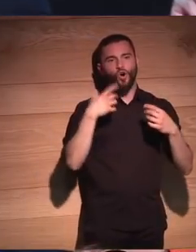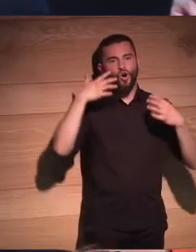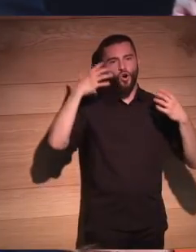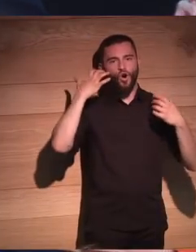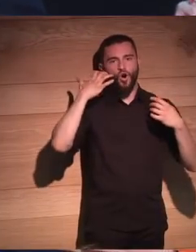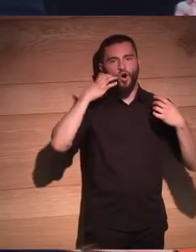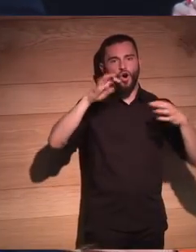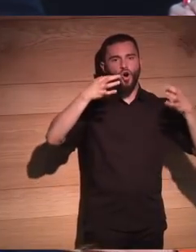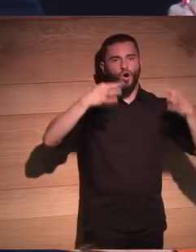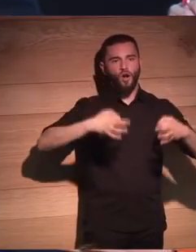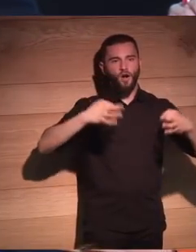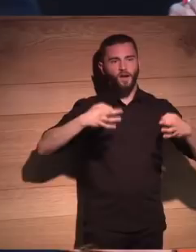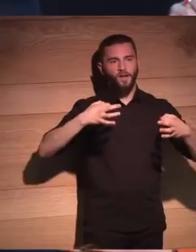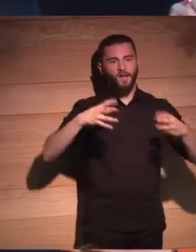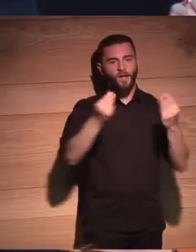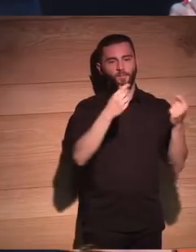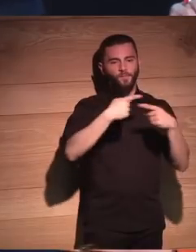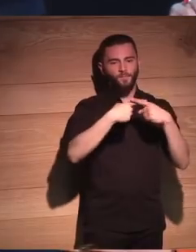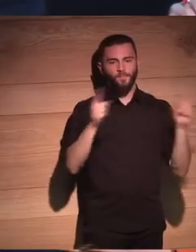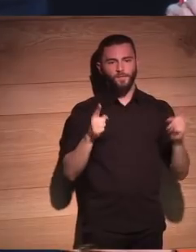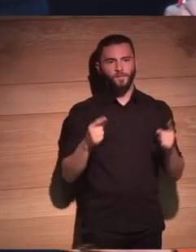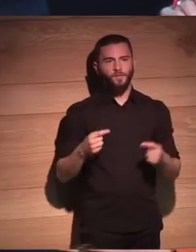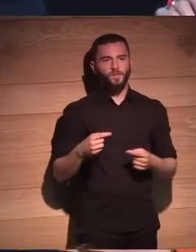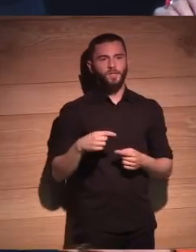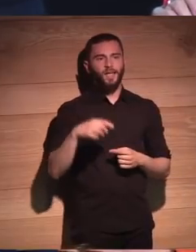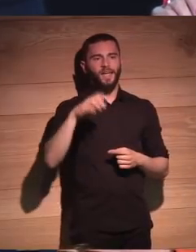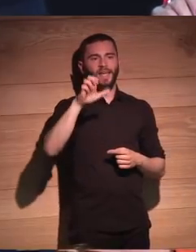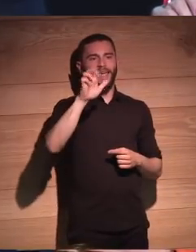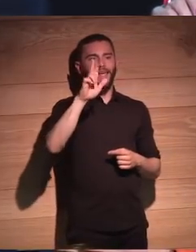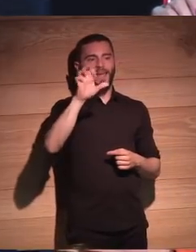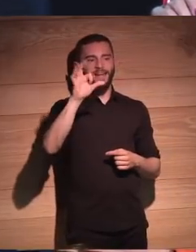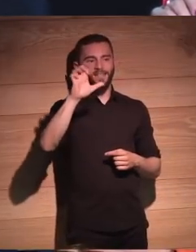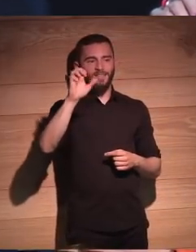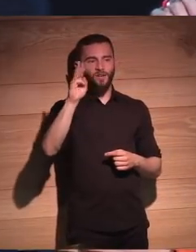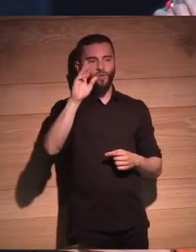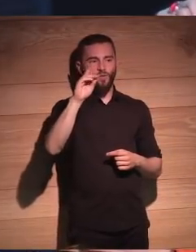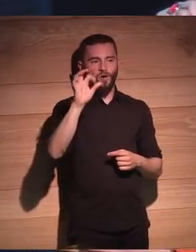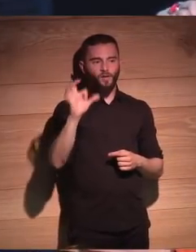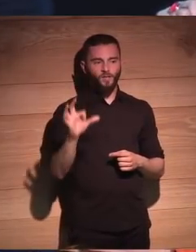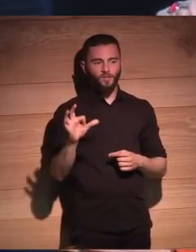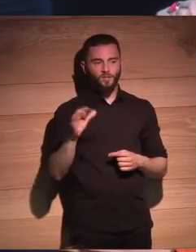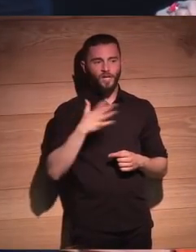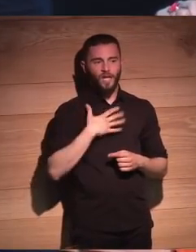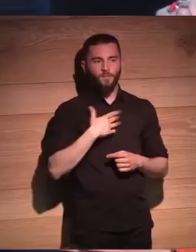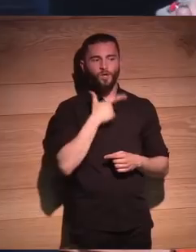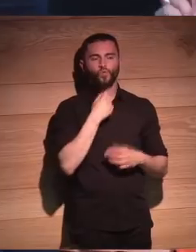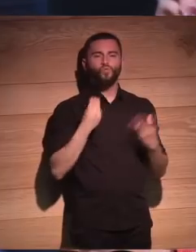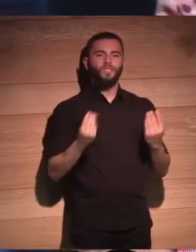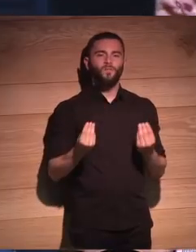manera distinta, ¿no? No es el What If, se llama Elseworlds, creo que en DC. Entonces, a mí me gusta mucho